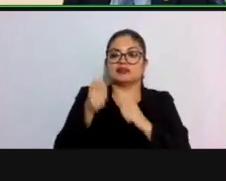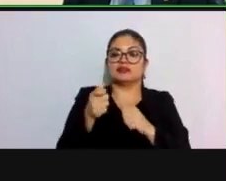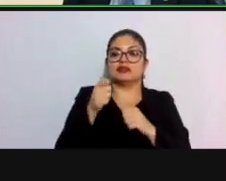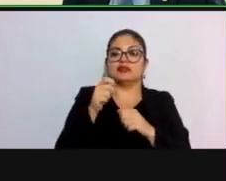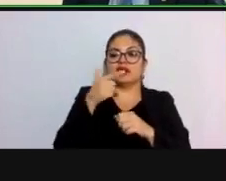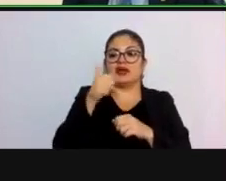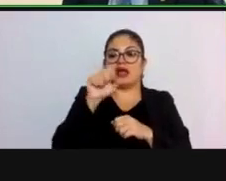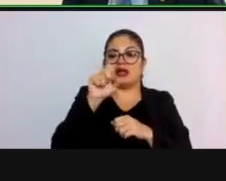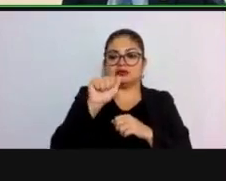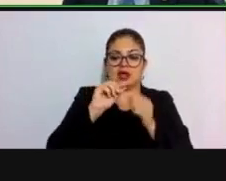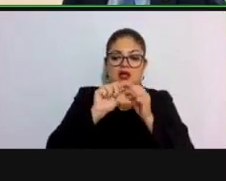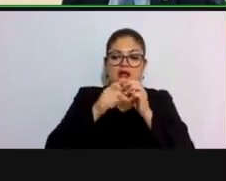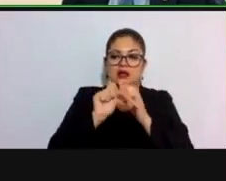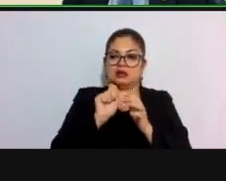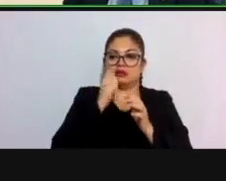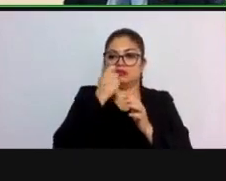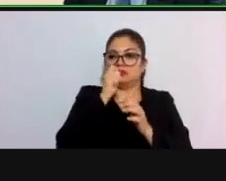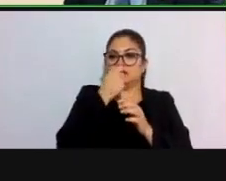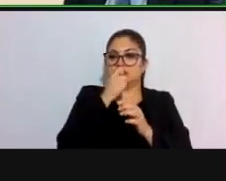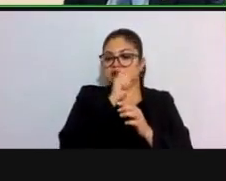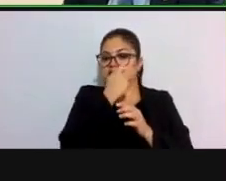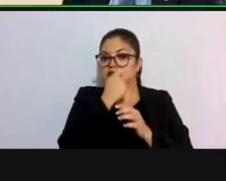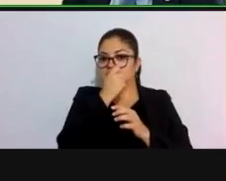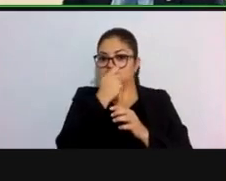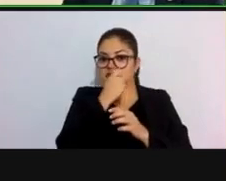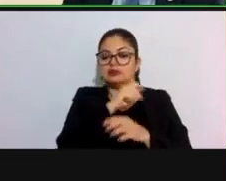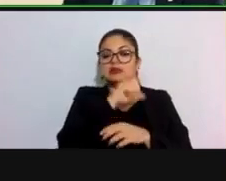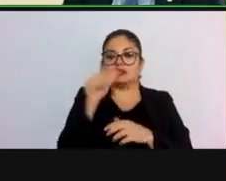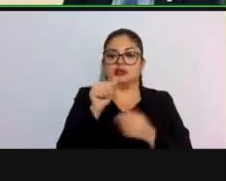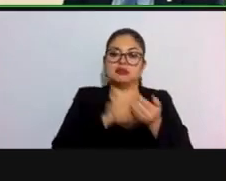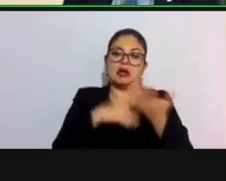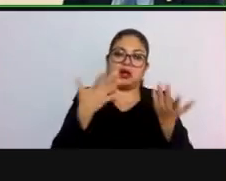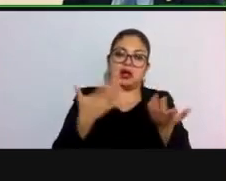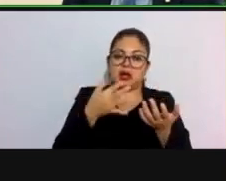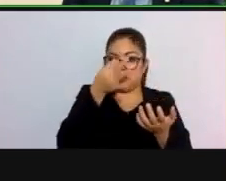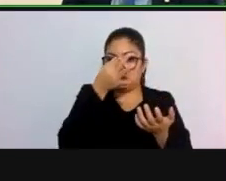ferilización externa con papel de microporo o yeso.